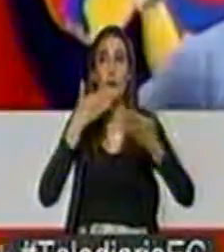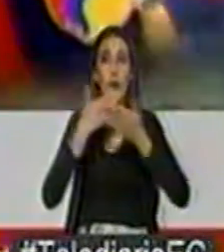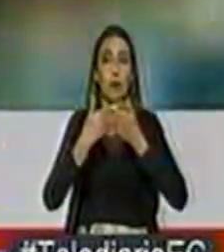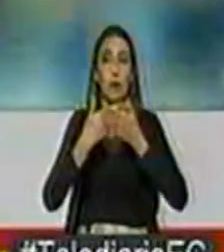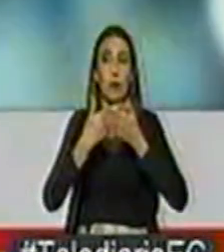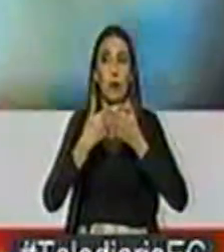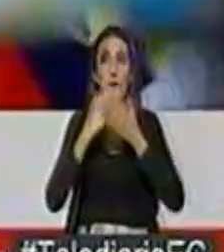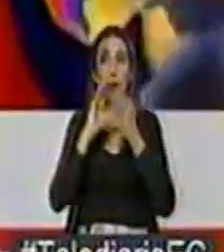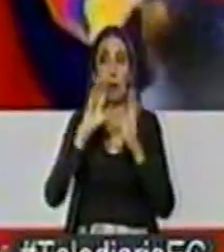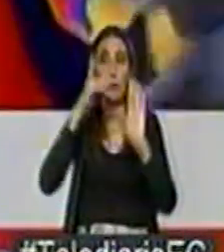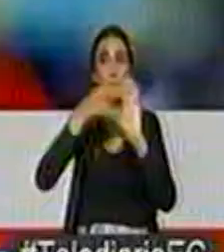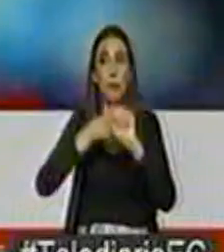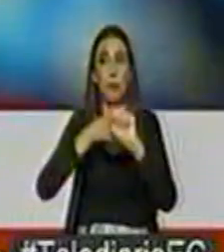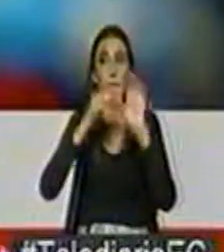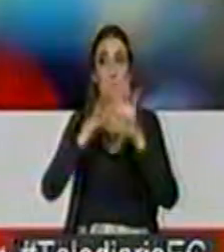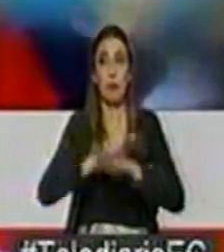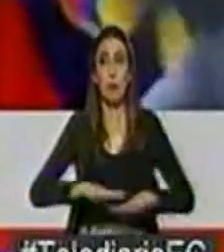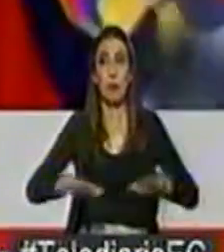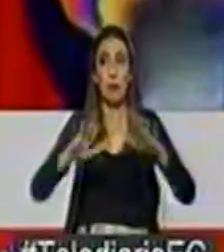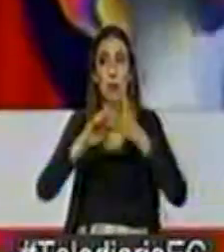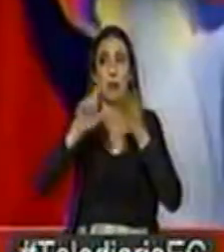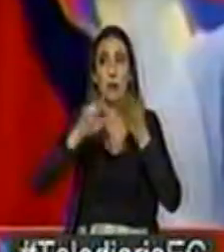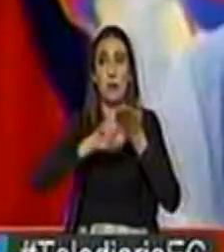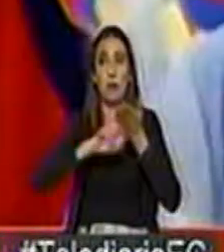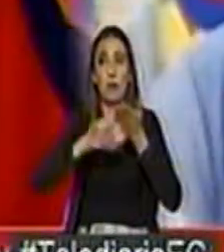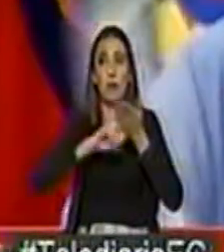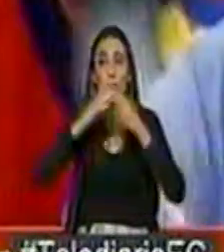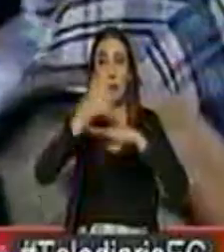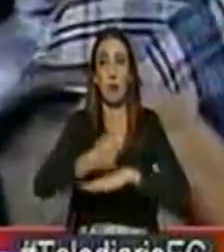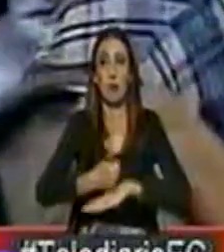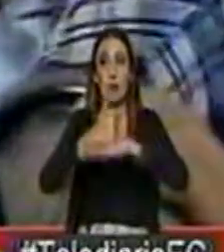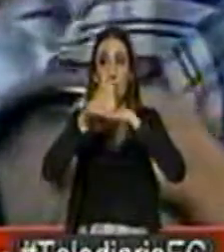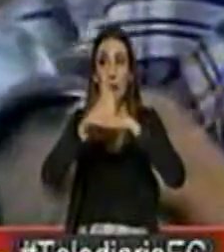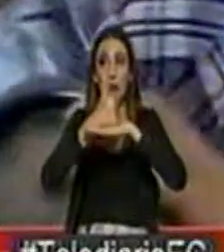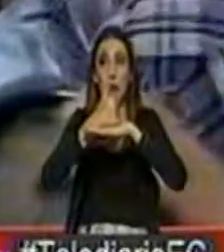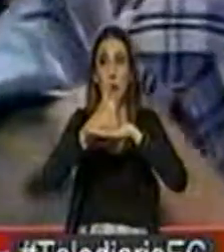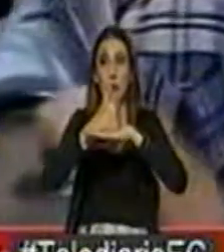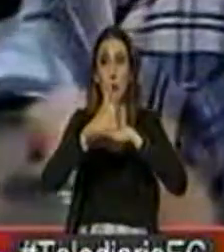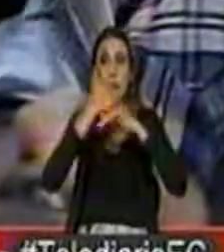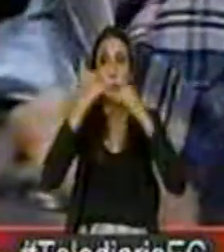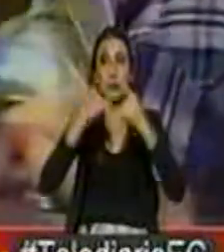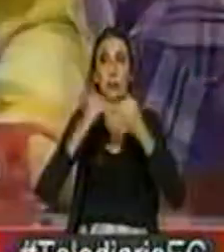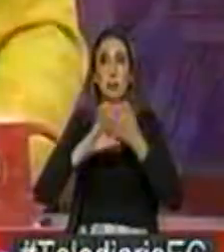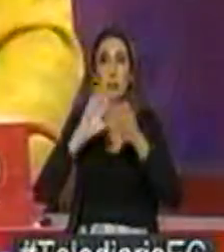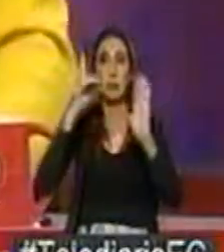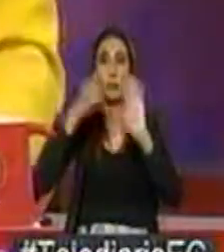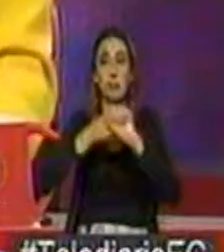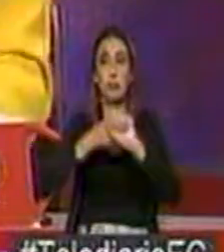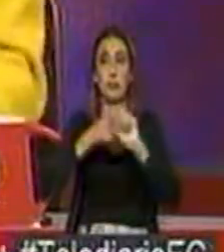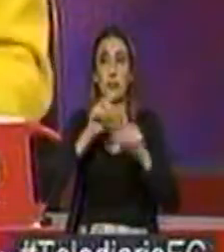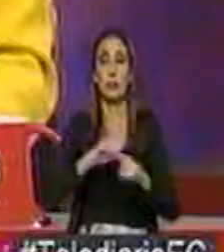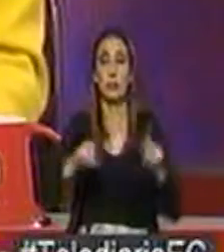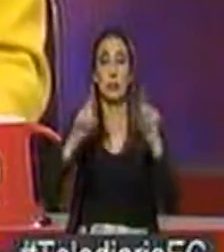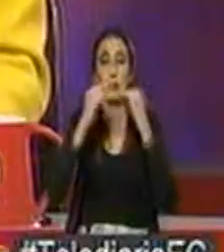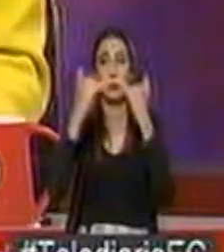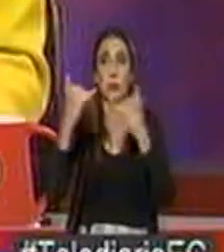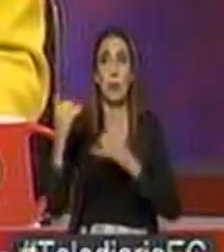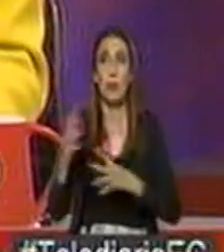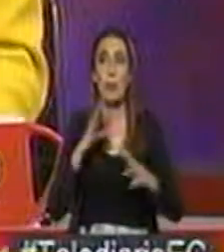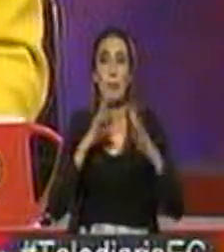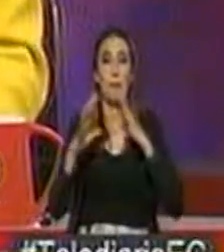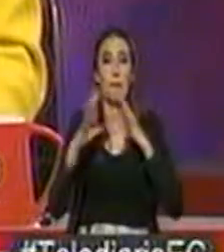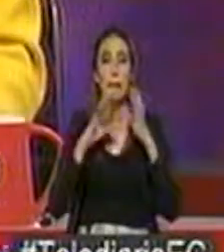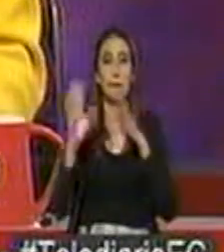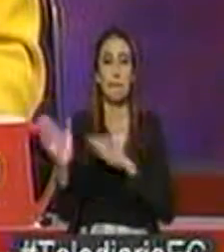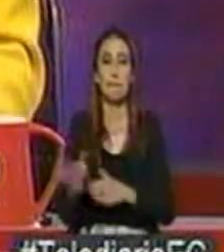siempre por su presencia. Vamos a iniciar una sesión que ustedes entenderán que es reserva de ministros y estarán dispuestos a dar las declaraciones. Bueno, estas son las